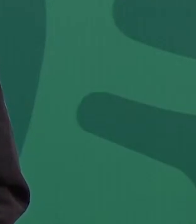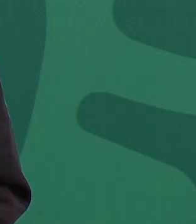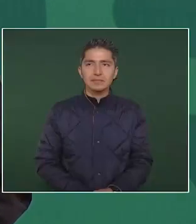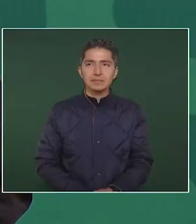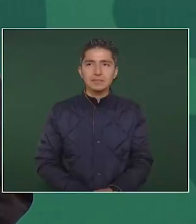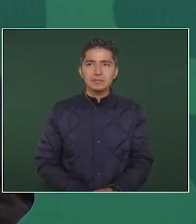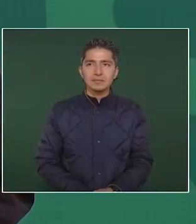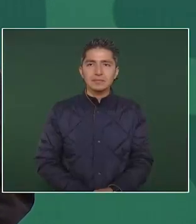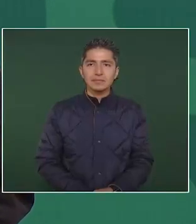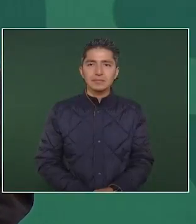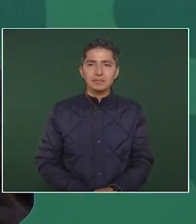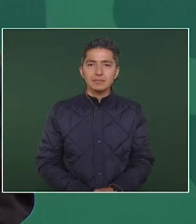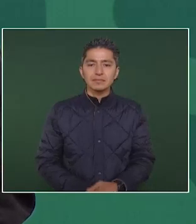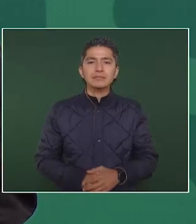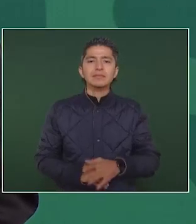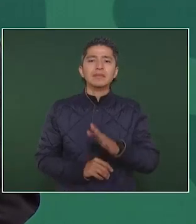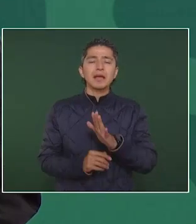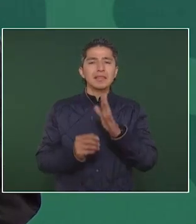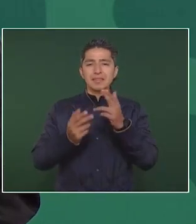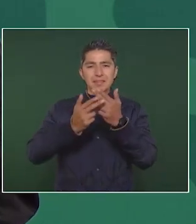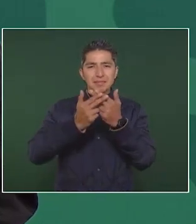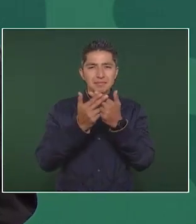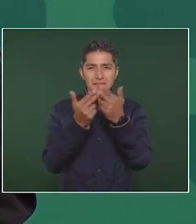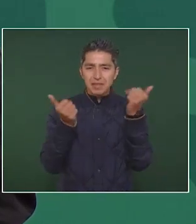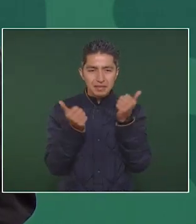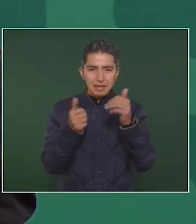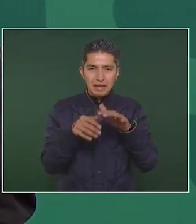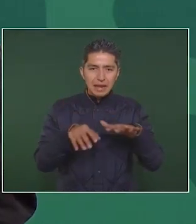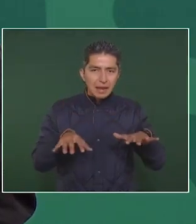apostar a que nada cambie.